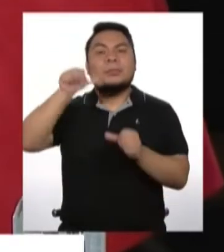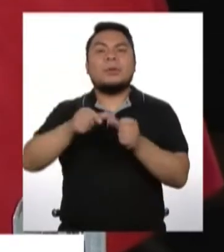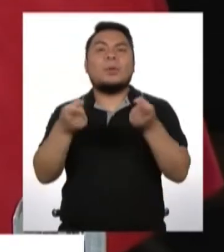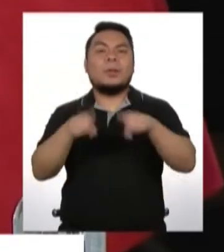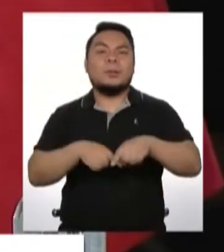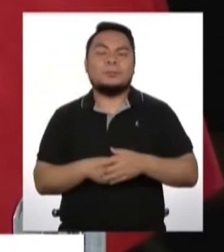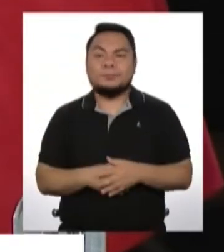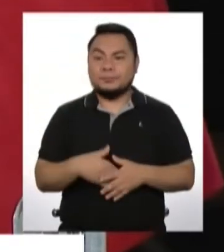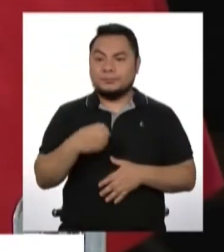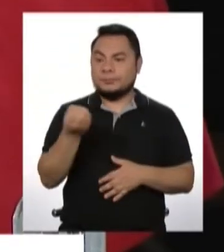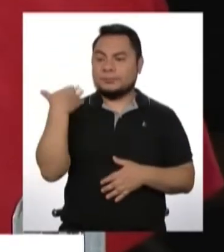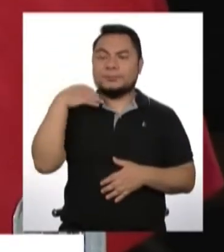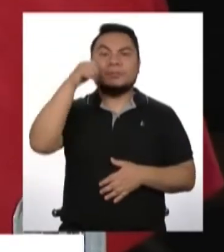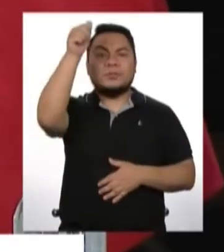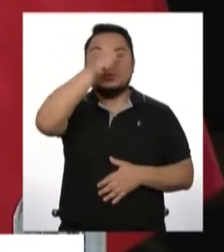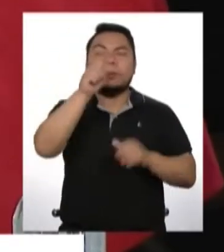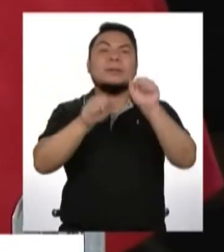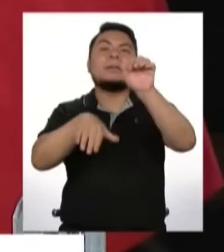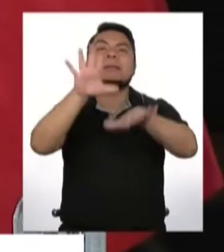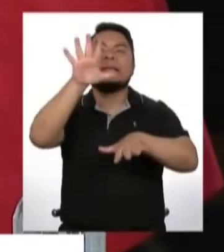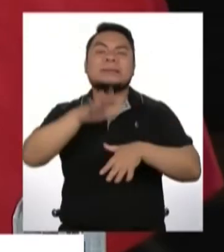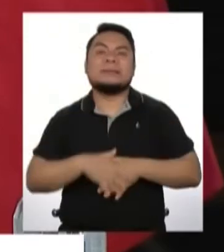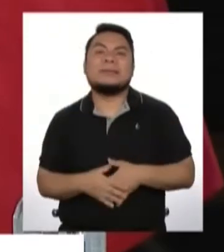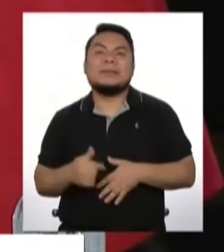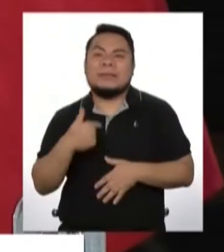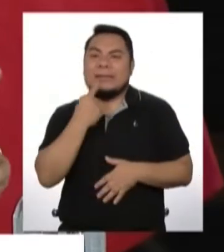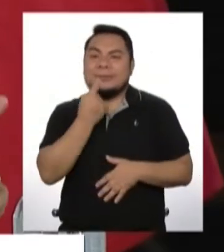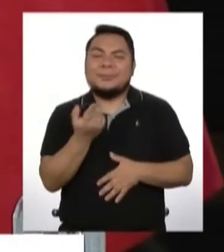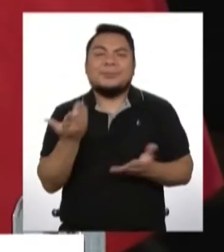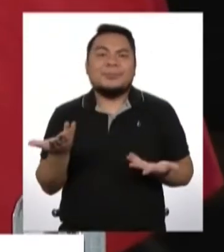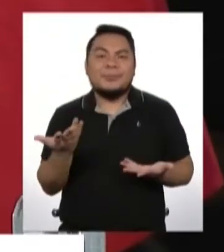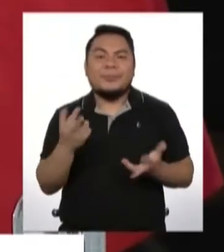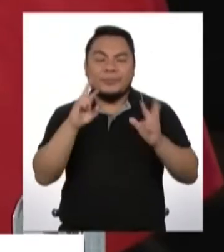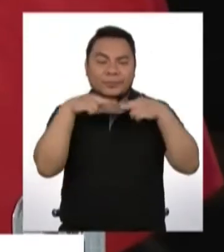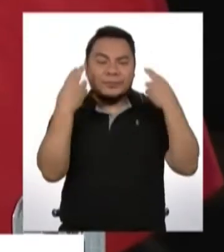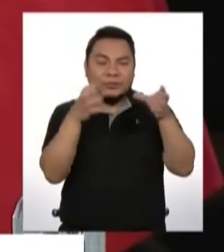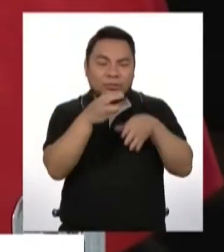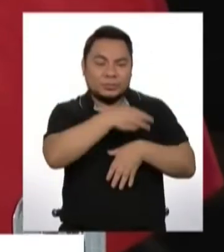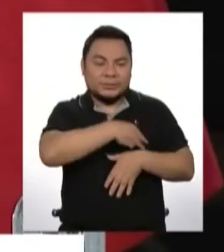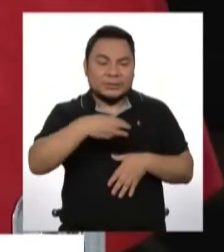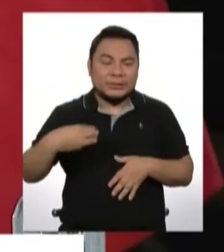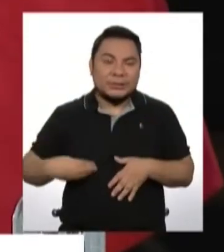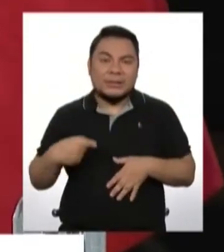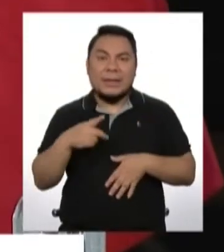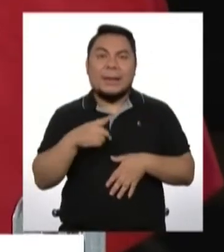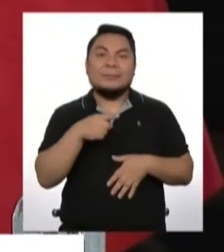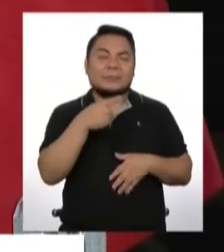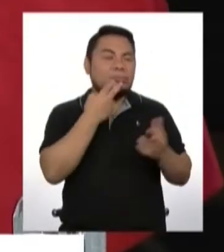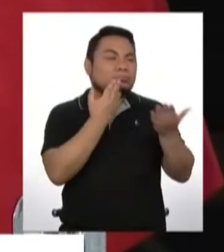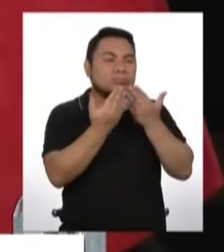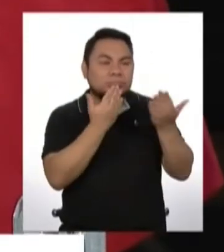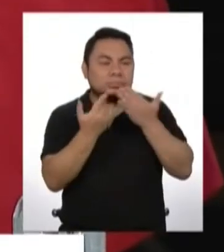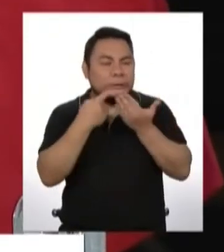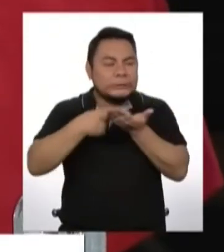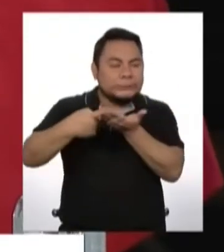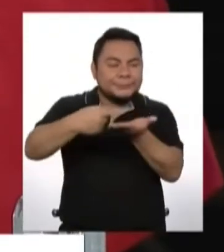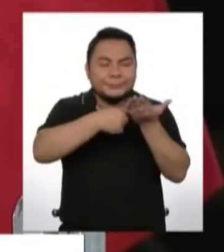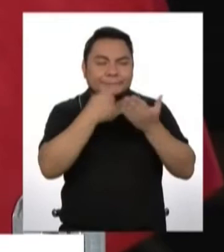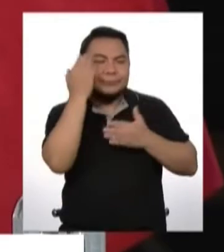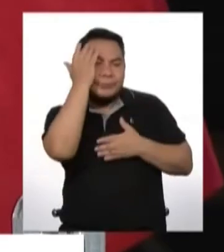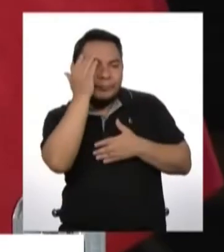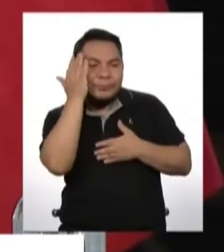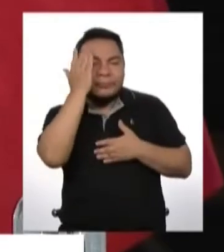cuando el día domingo 15 estábamos en sesión de Consejo de Ministros analizando